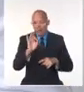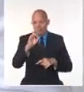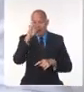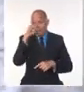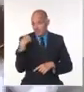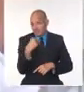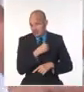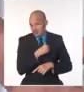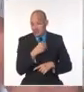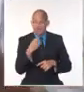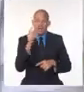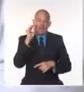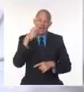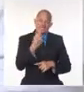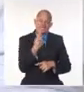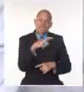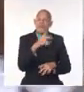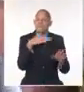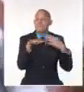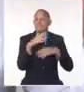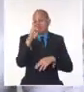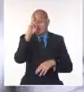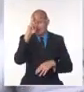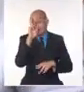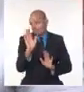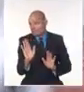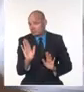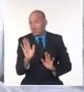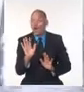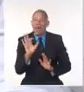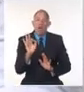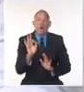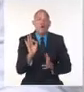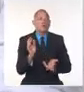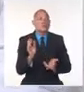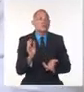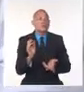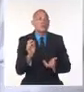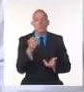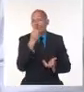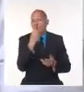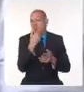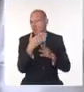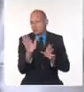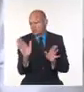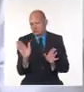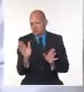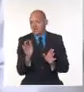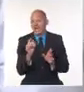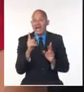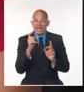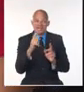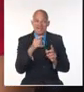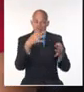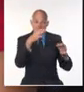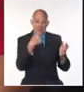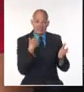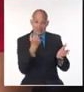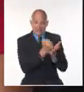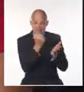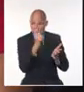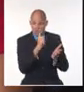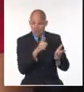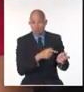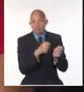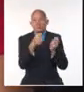caso de un organismo, que puede ser el MINSAC o puede ser cualquier otra institución, para ese reconocimiento previo de ese documento. Todas nuestras